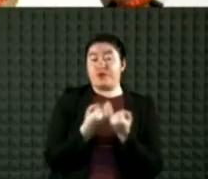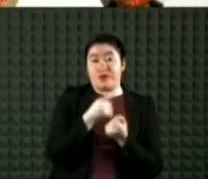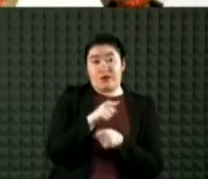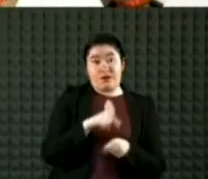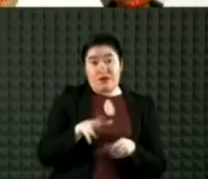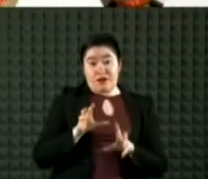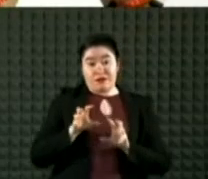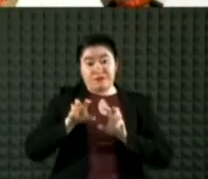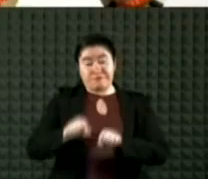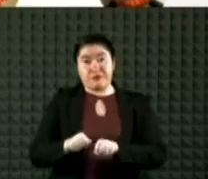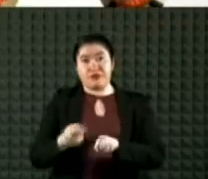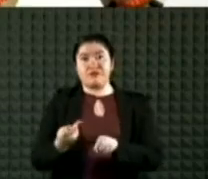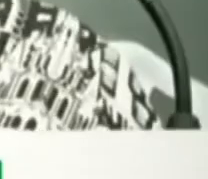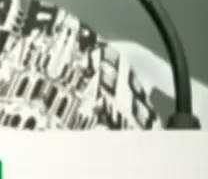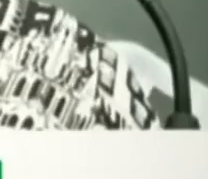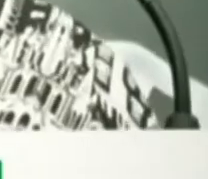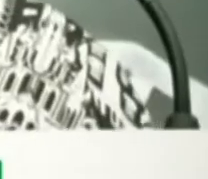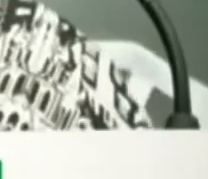ejemplo, se redujo